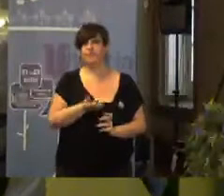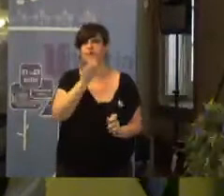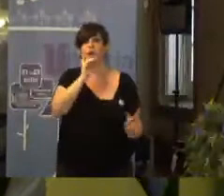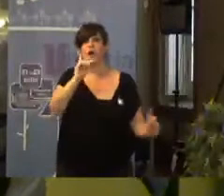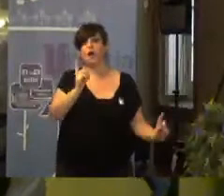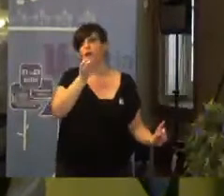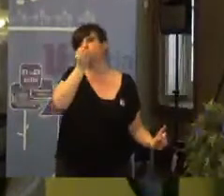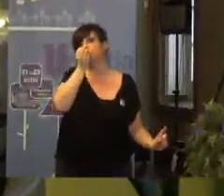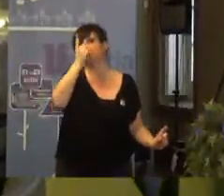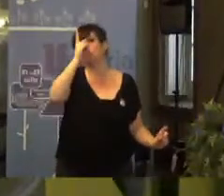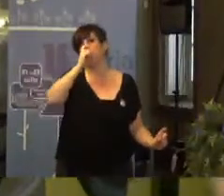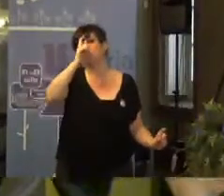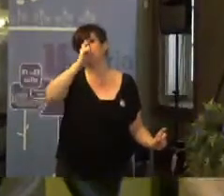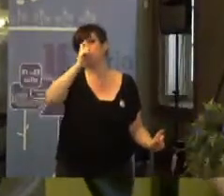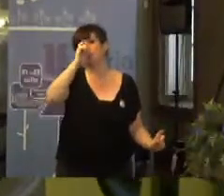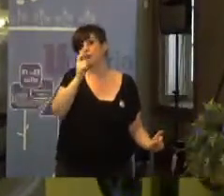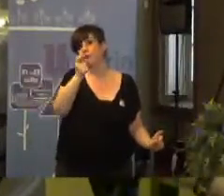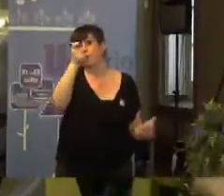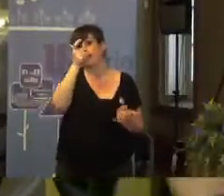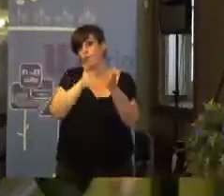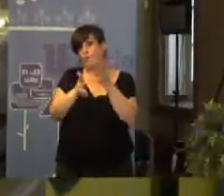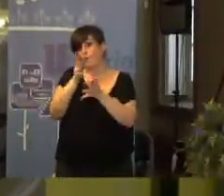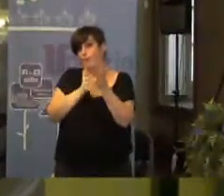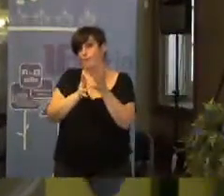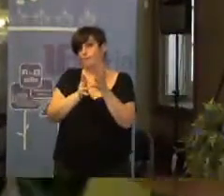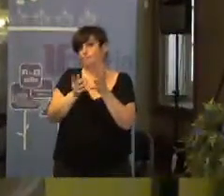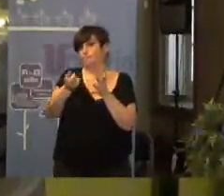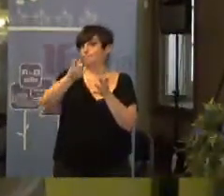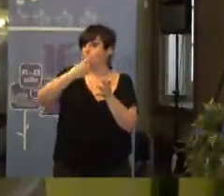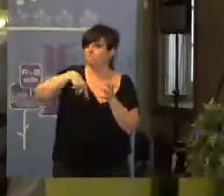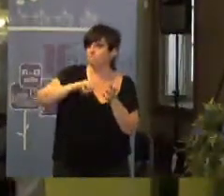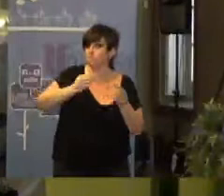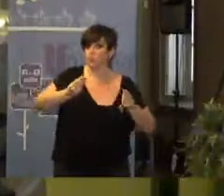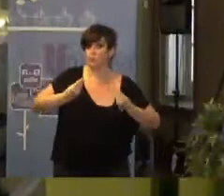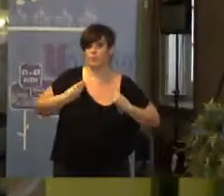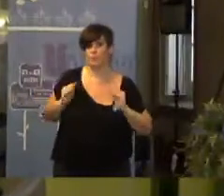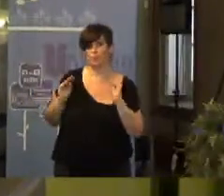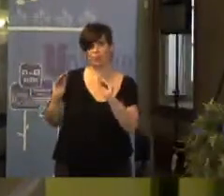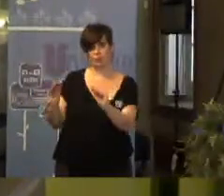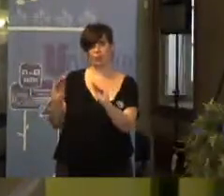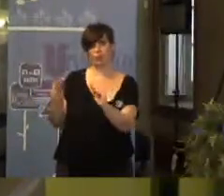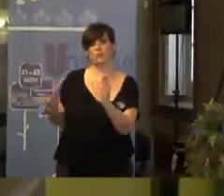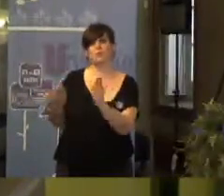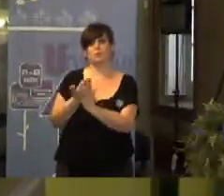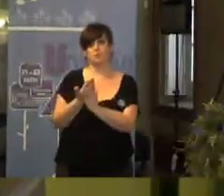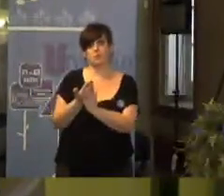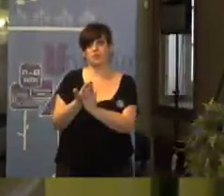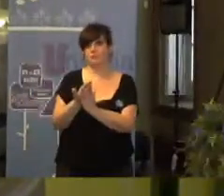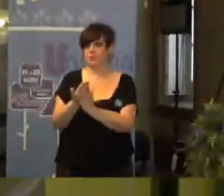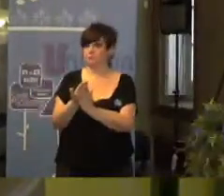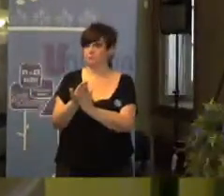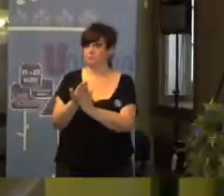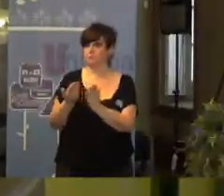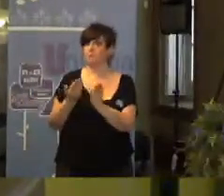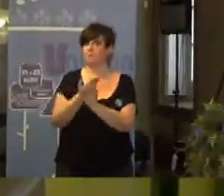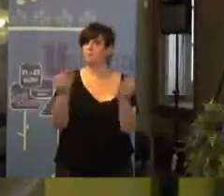pouco de memoria, ten que recordar que toda a vida, de entrada, se fixera no seu día un voto particular contra a monarquía como forma de